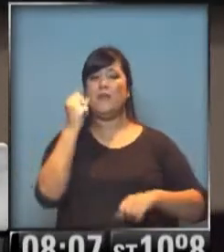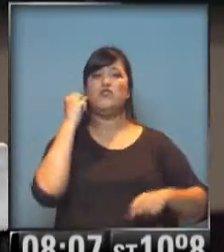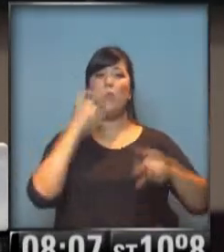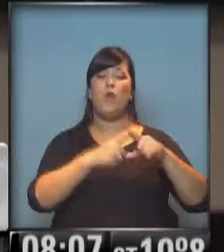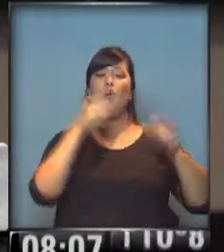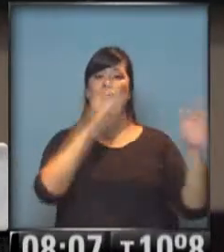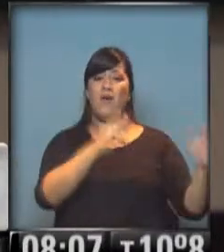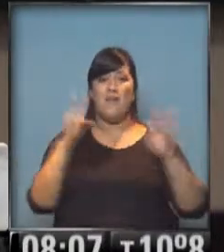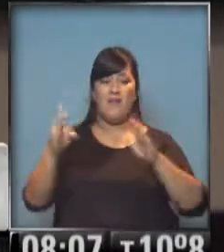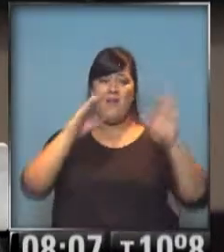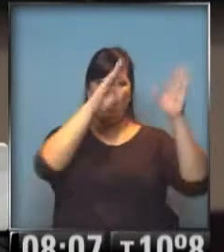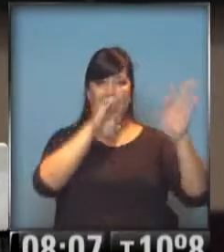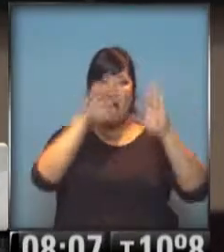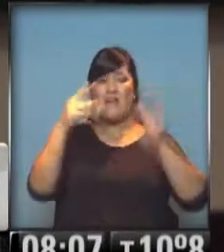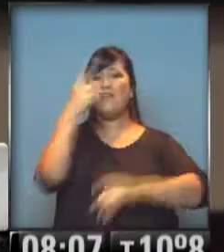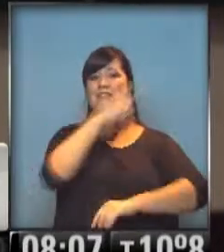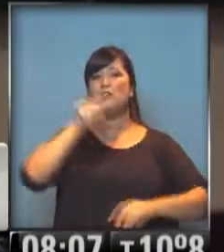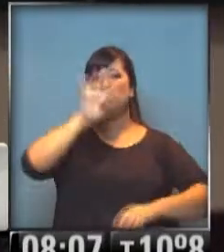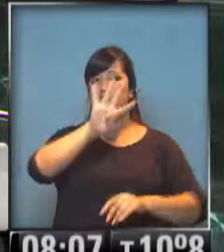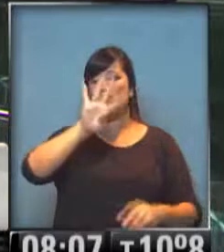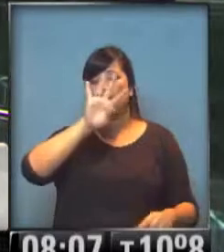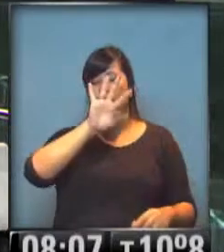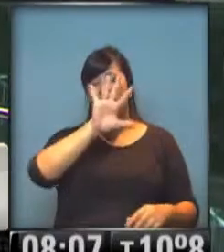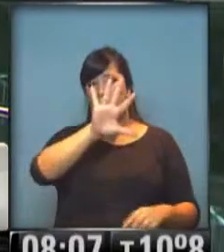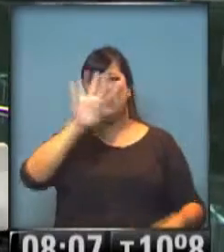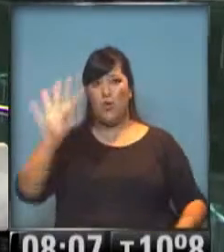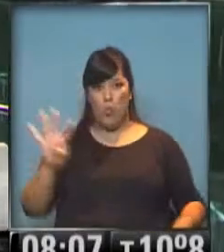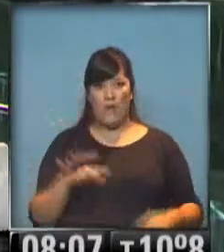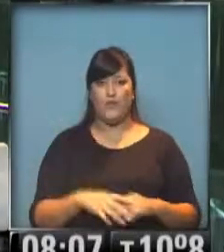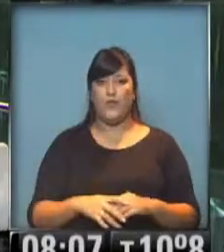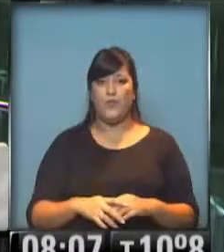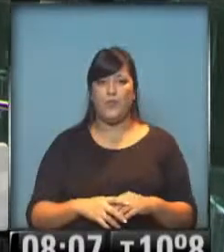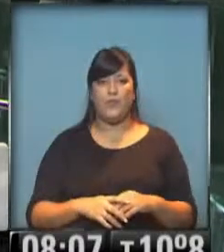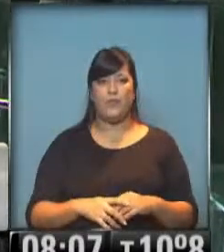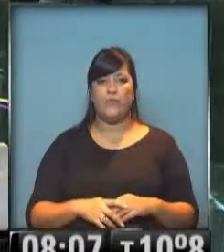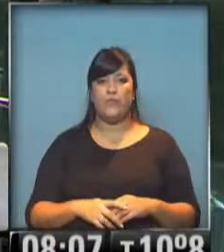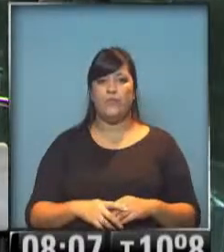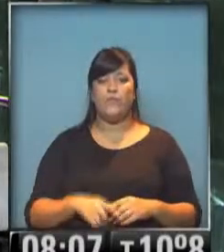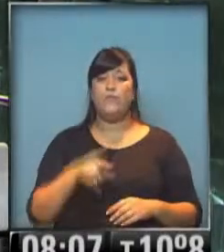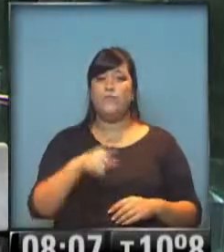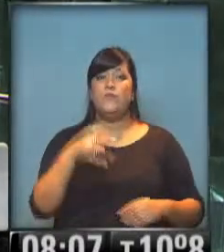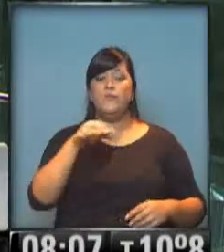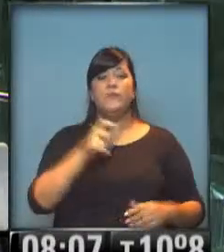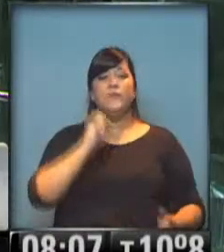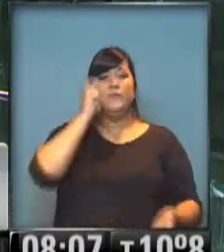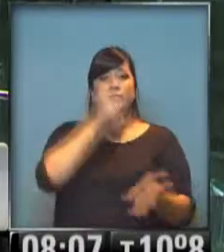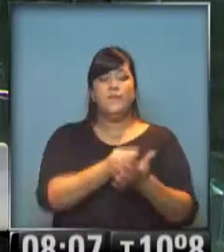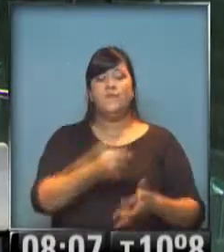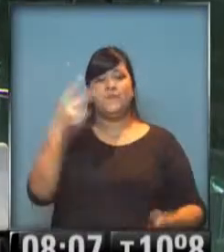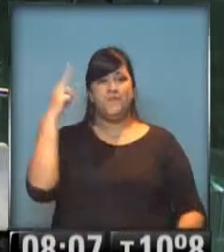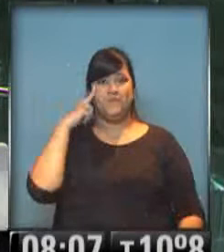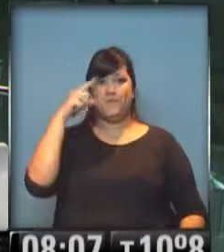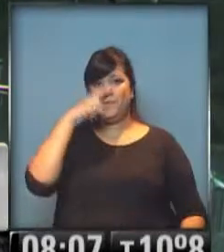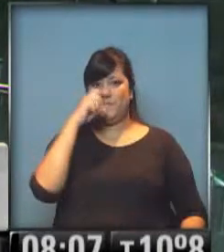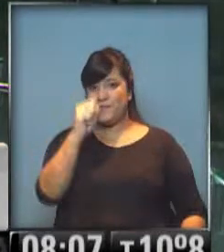familia recibe 154 pesos el equivalente al subsidio que a garrafa va a ir y va debería ir y pagar 97 pesos es decir